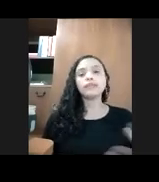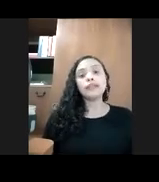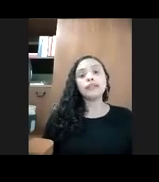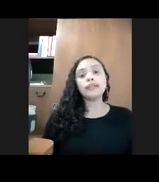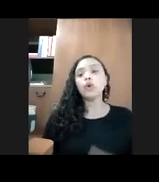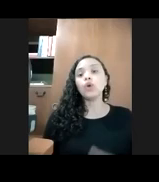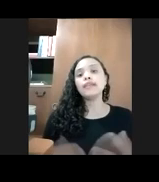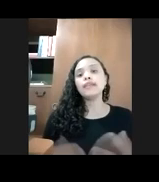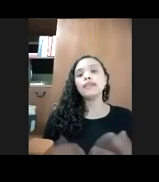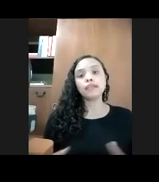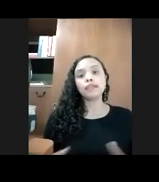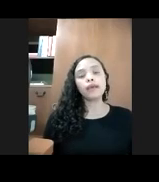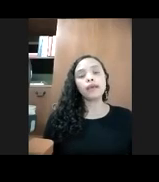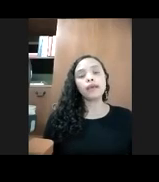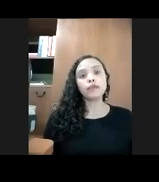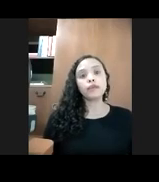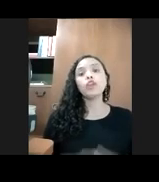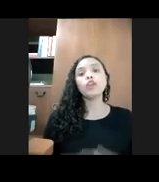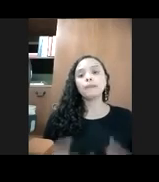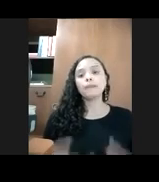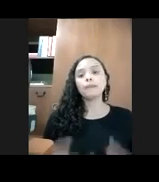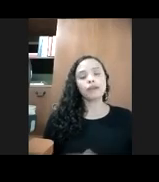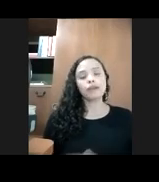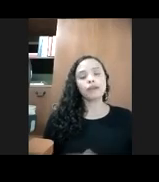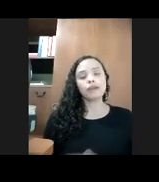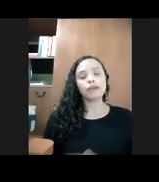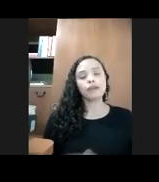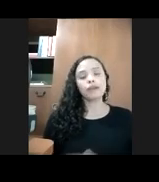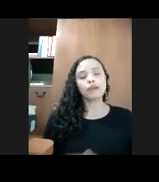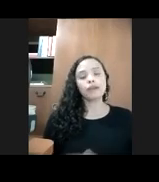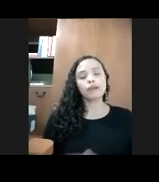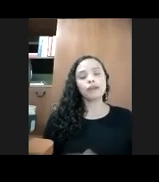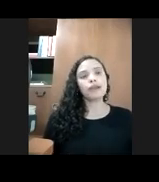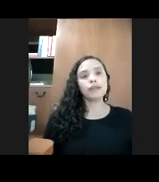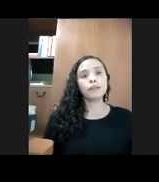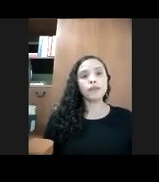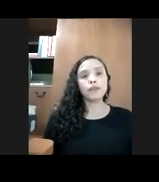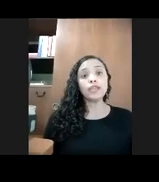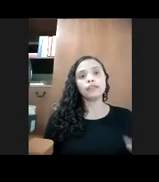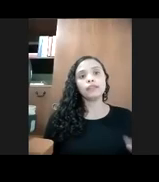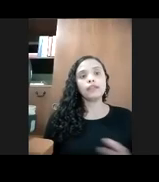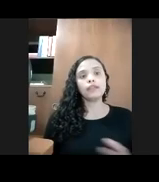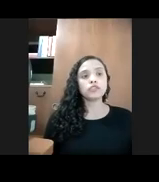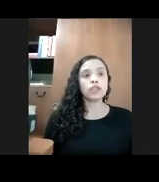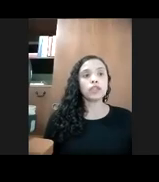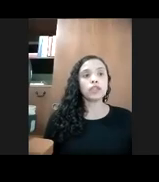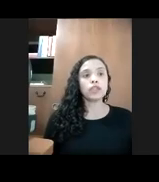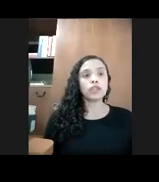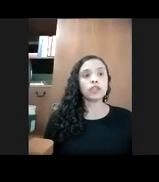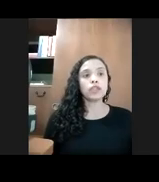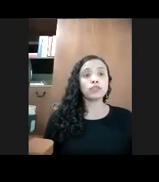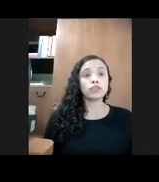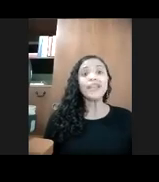estamos adelantando otras iniciativas de proyectos que nos permiten atender a esta población, y esta información tiene este uso.